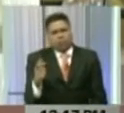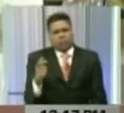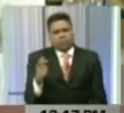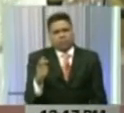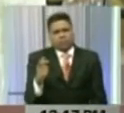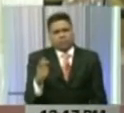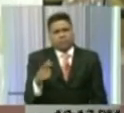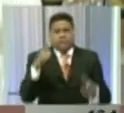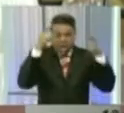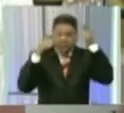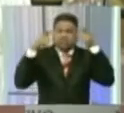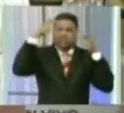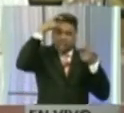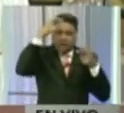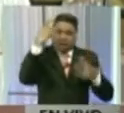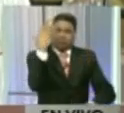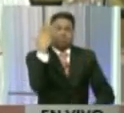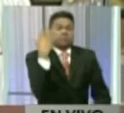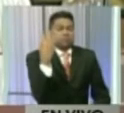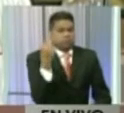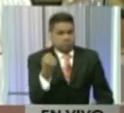Y Chávez comprendió